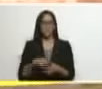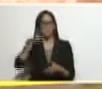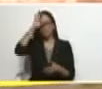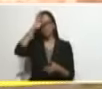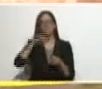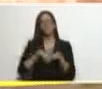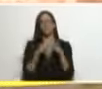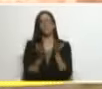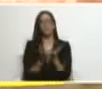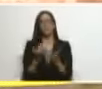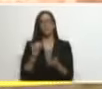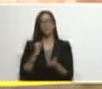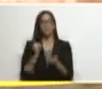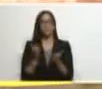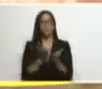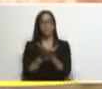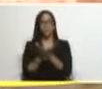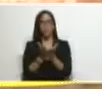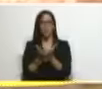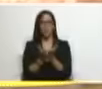que estudiarlo.